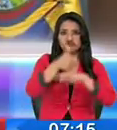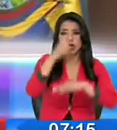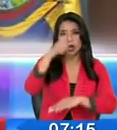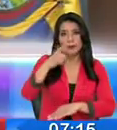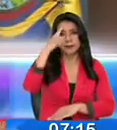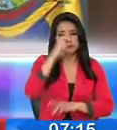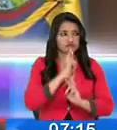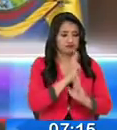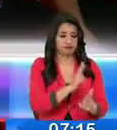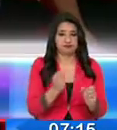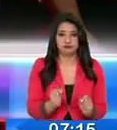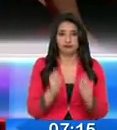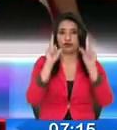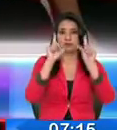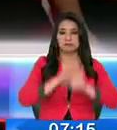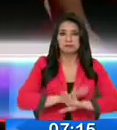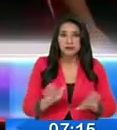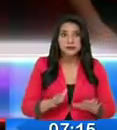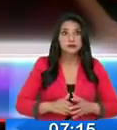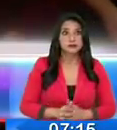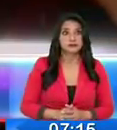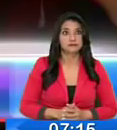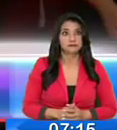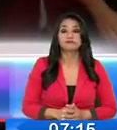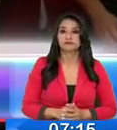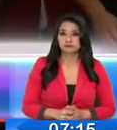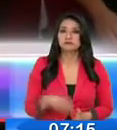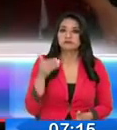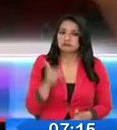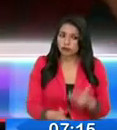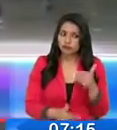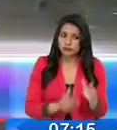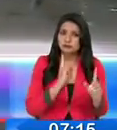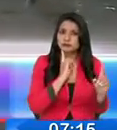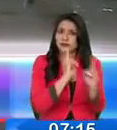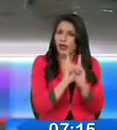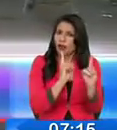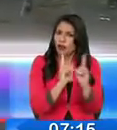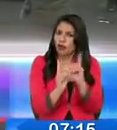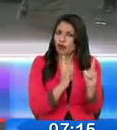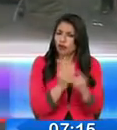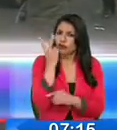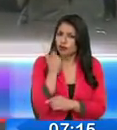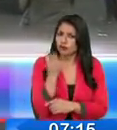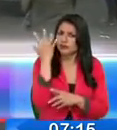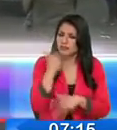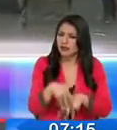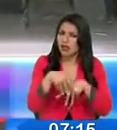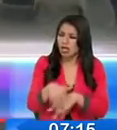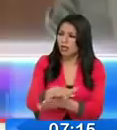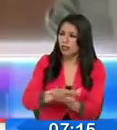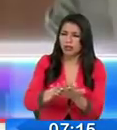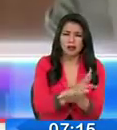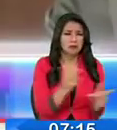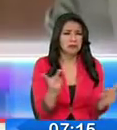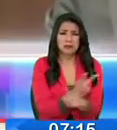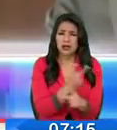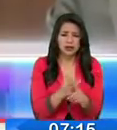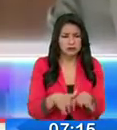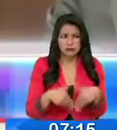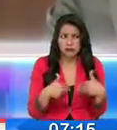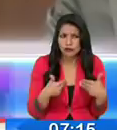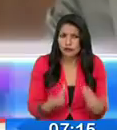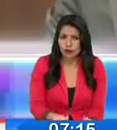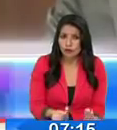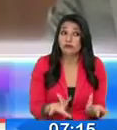respondieron sorprendidas, más cuando se entiende que están en un proceso de diálogo luego de 12 días de violencia extrema y pasaron la pelota